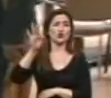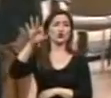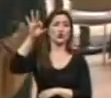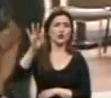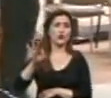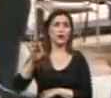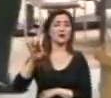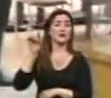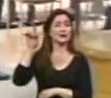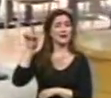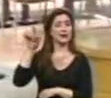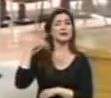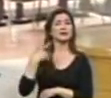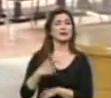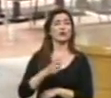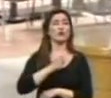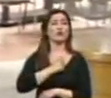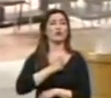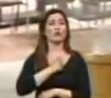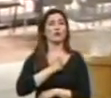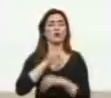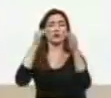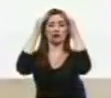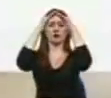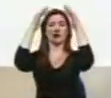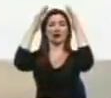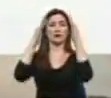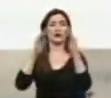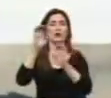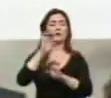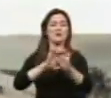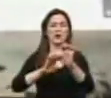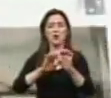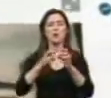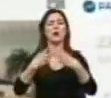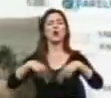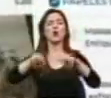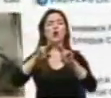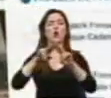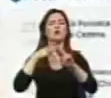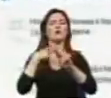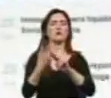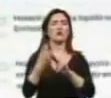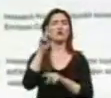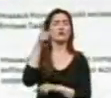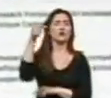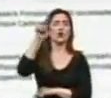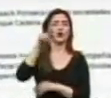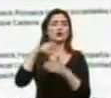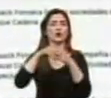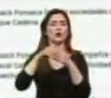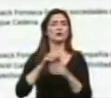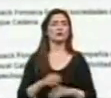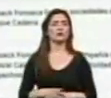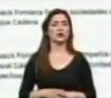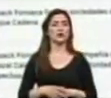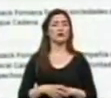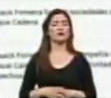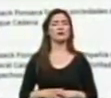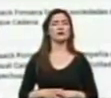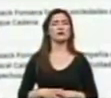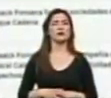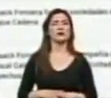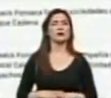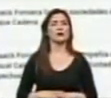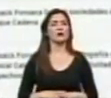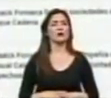1999 Galo Chiriboga se hizo de su casa. Avaluada en más de $1,000,000, los Kladek Heidinger aseguran que no se